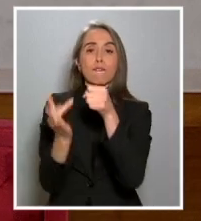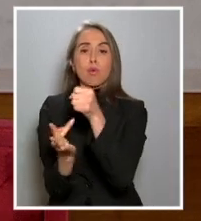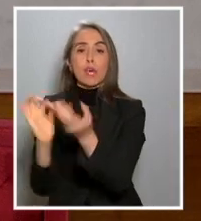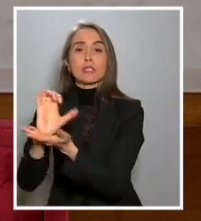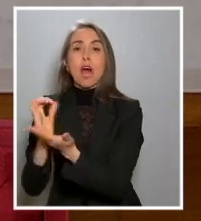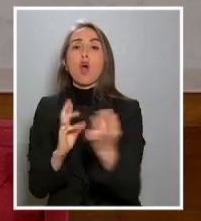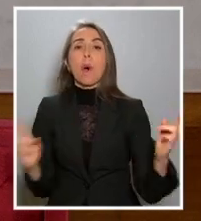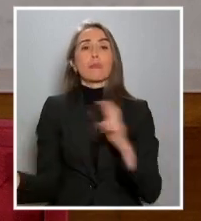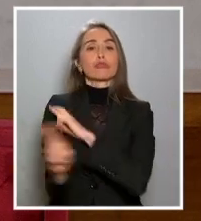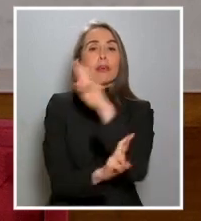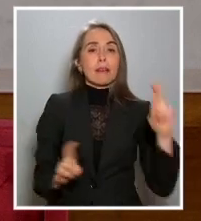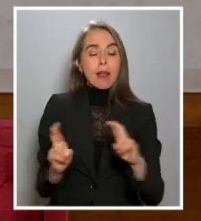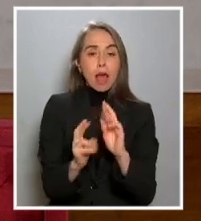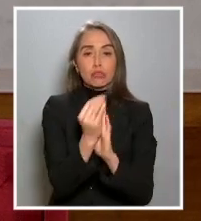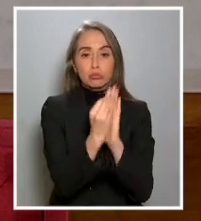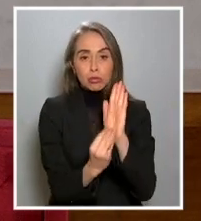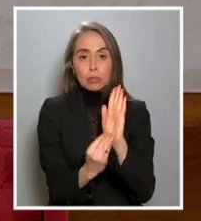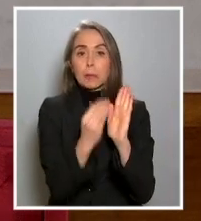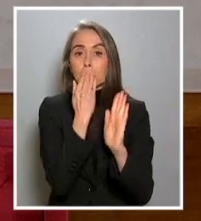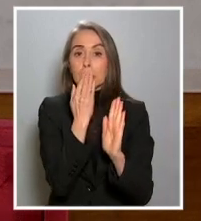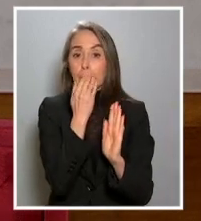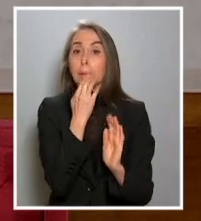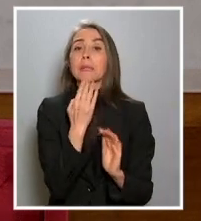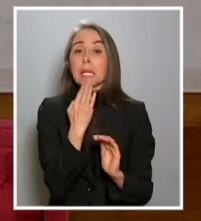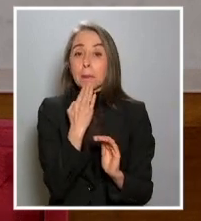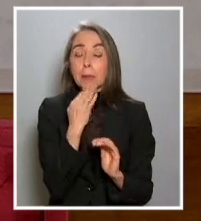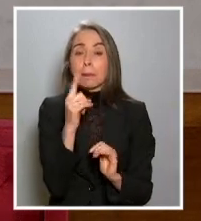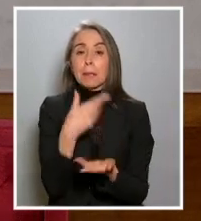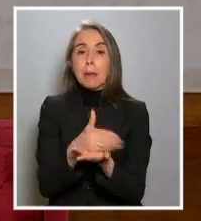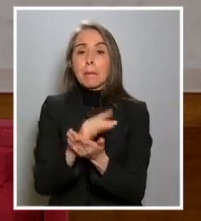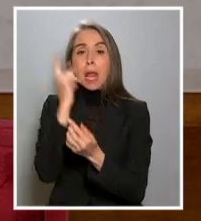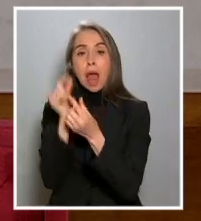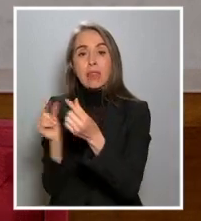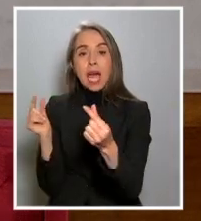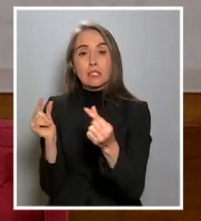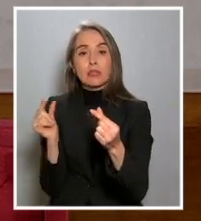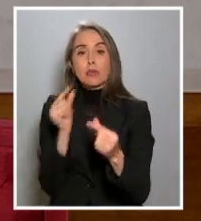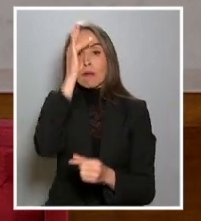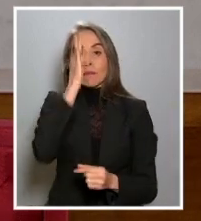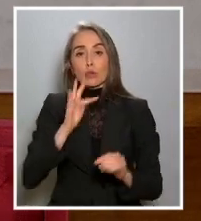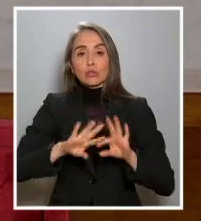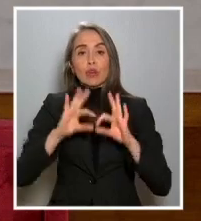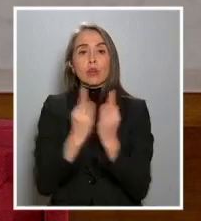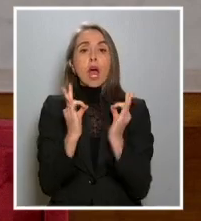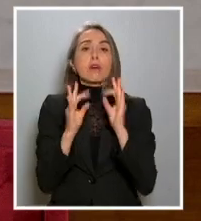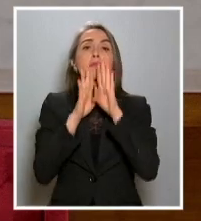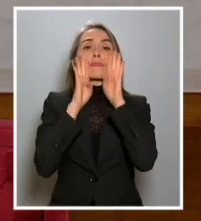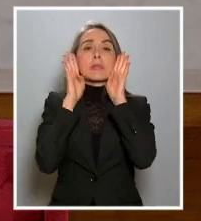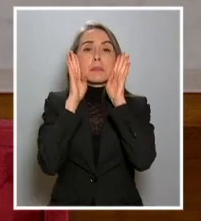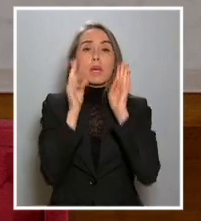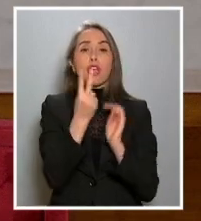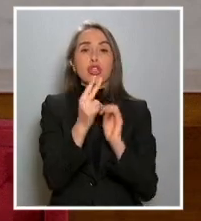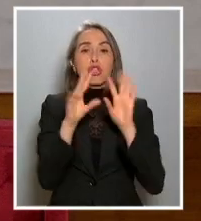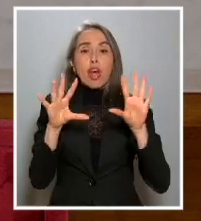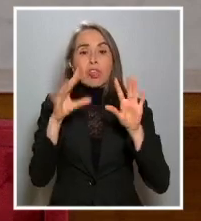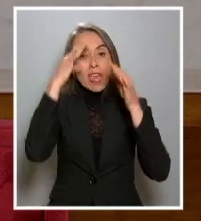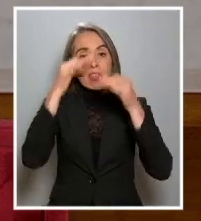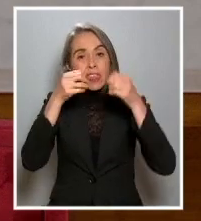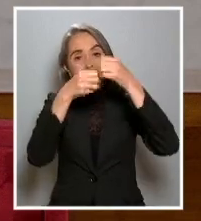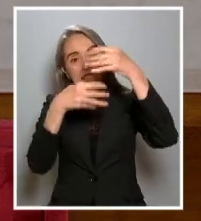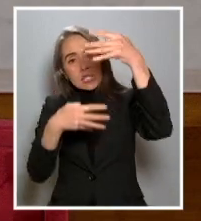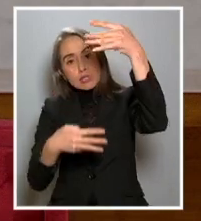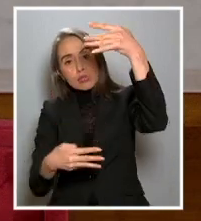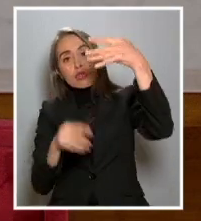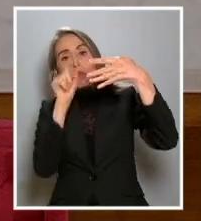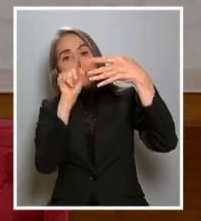Estado. También lanzamos la primera Estrategia Nacional de Integridad Pública, que incluye 210 medidas, entre ellas,